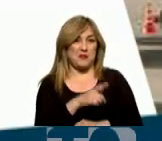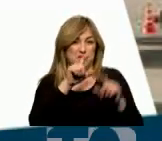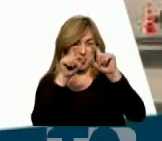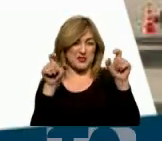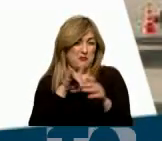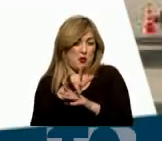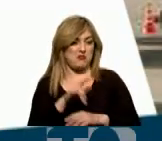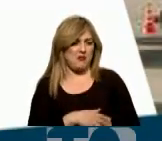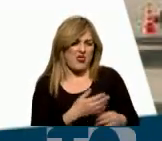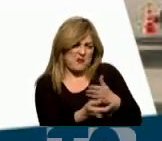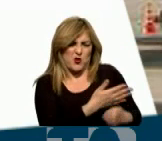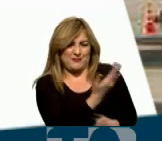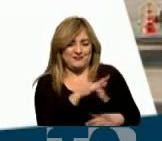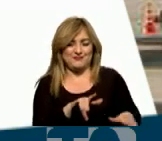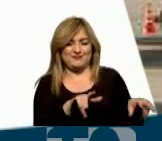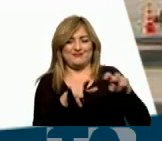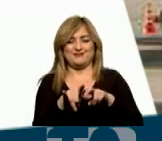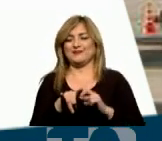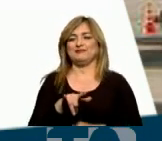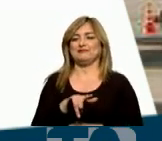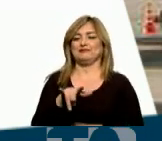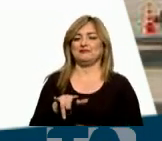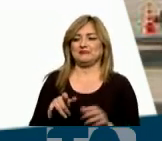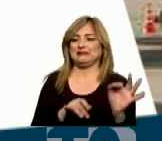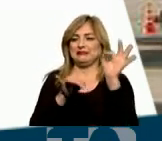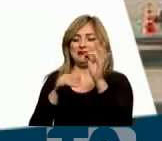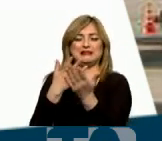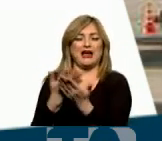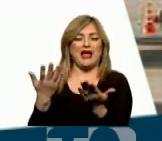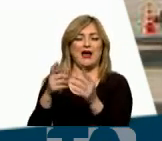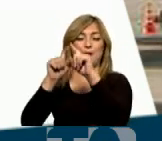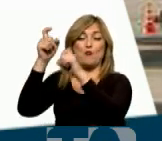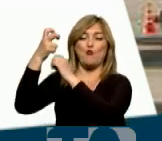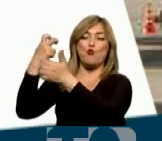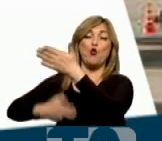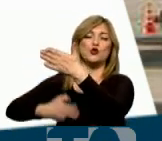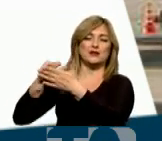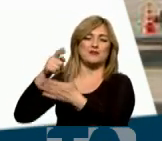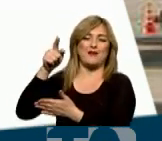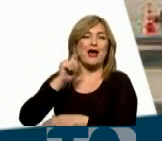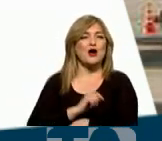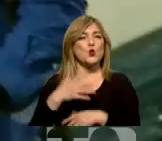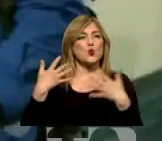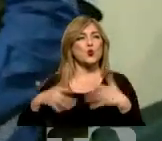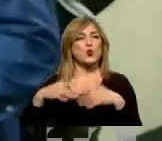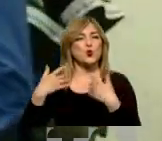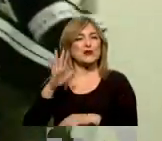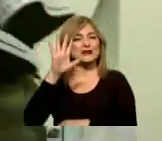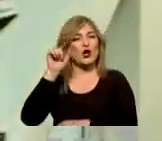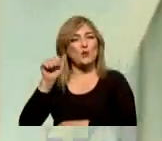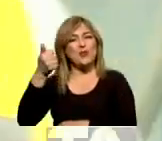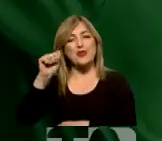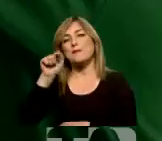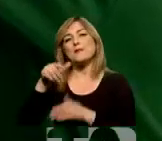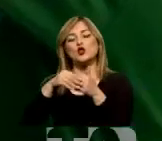compañía podría ser multada con entre 5.000 y 10.000 dólares y la suspensión de 3 meses de sus permisos de operación. En el aeropuerto